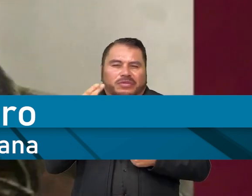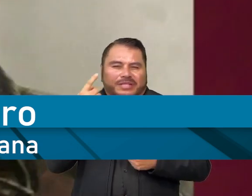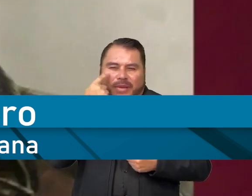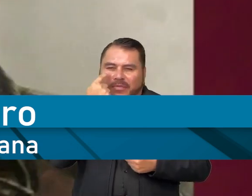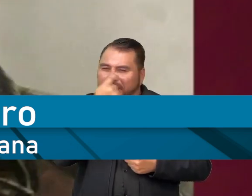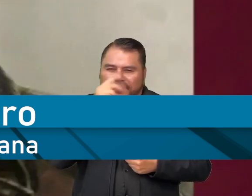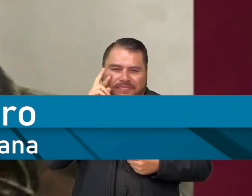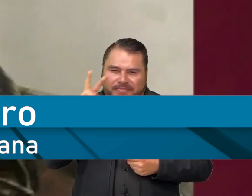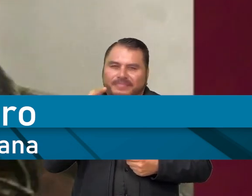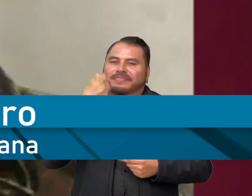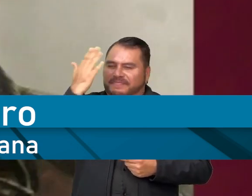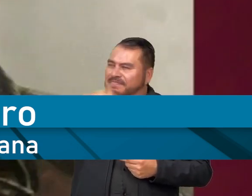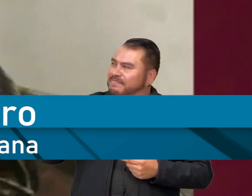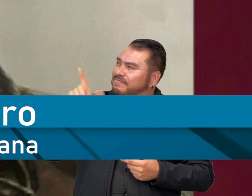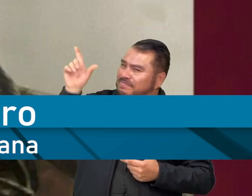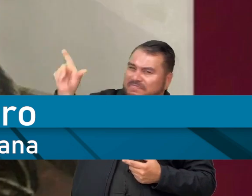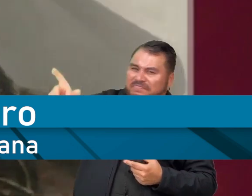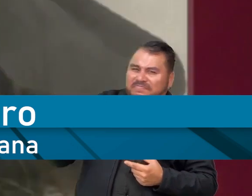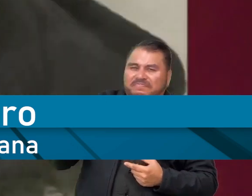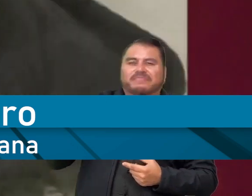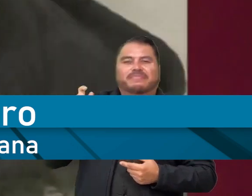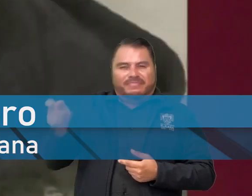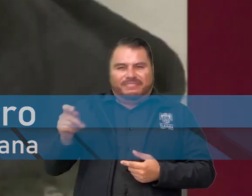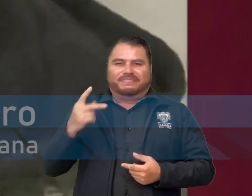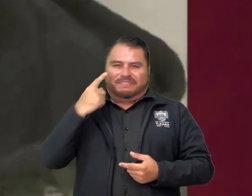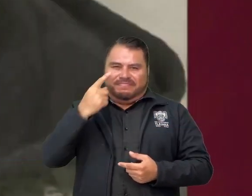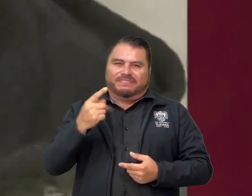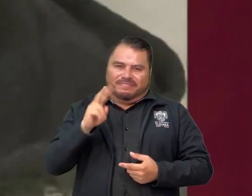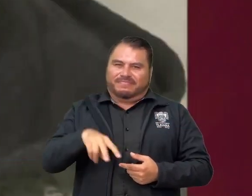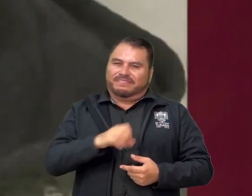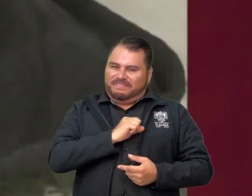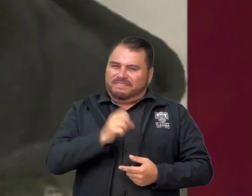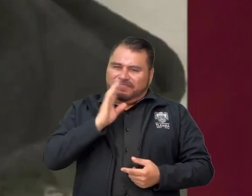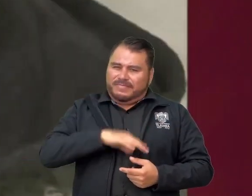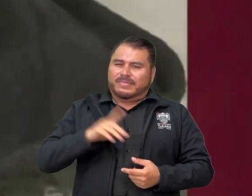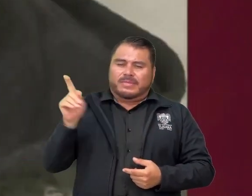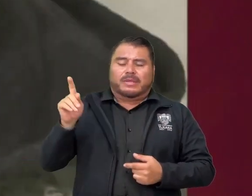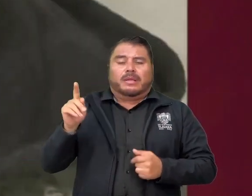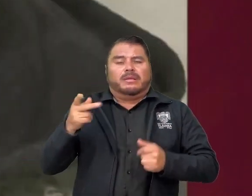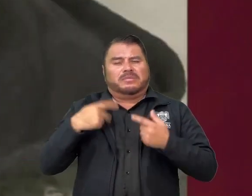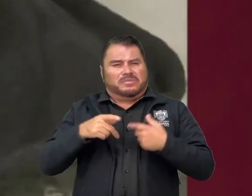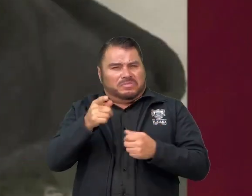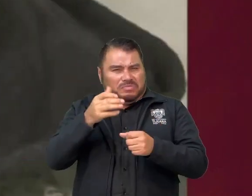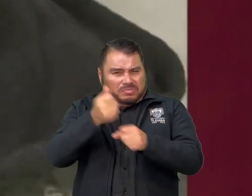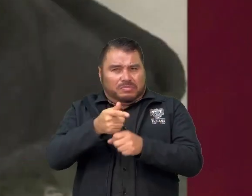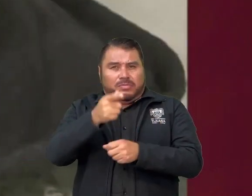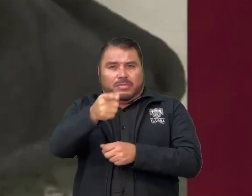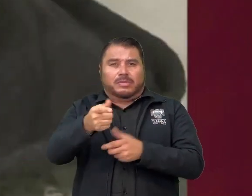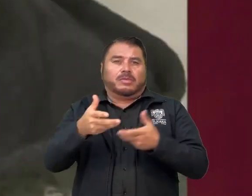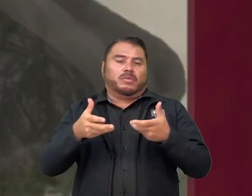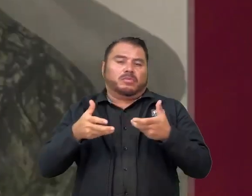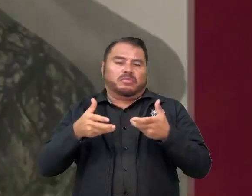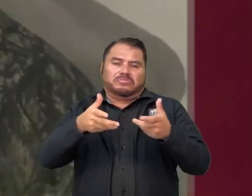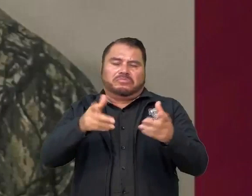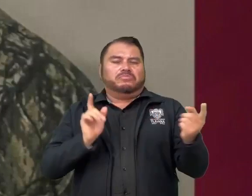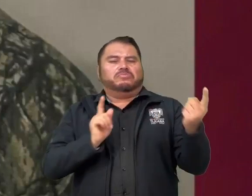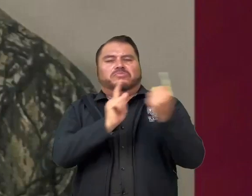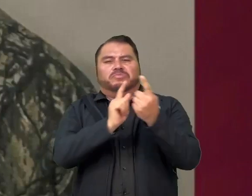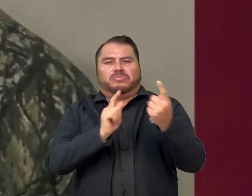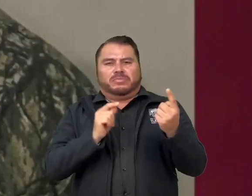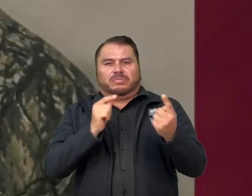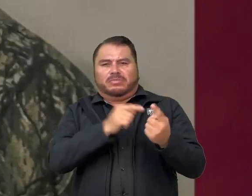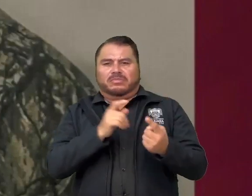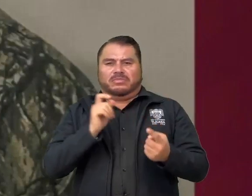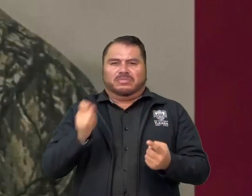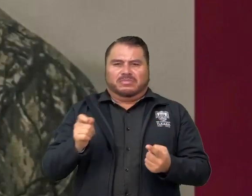verle los ojos para ver el tipo de maleantes que son cualquiera de estos maleantes que usted se encuentre su camino sin duda no van a